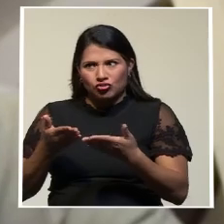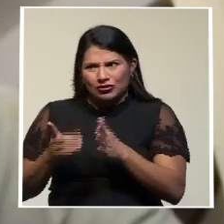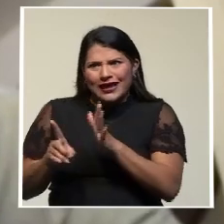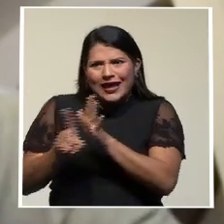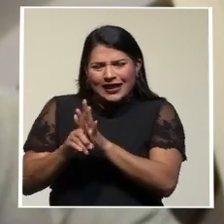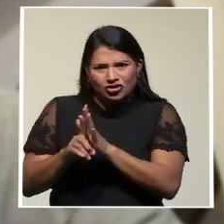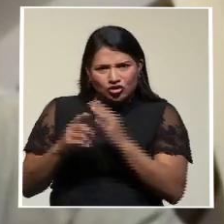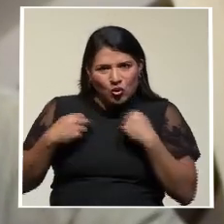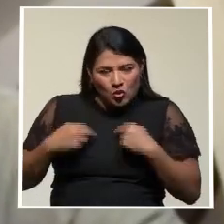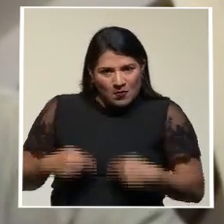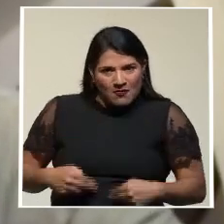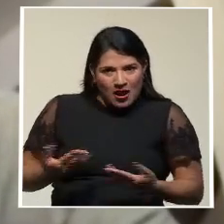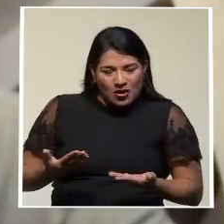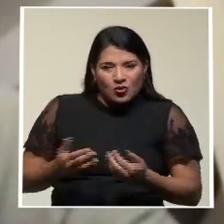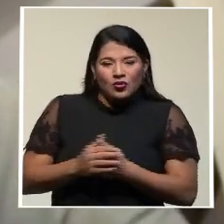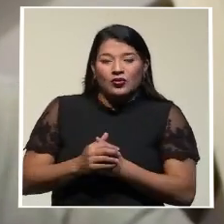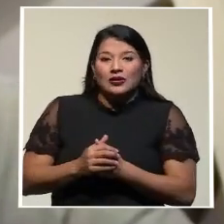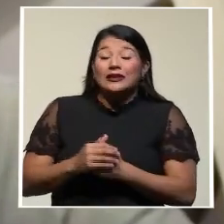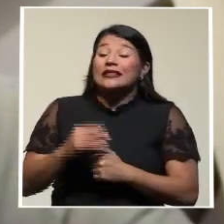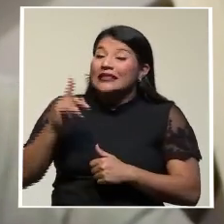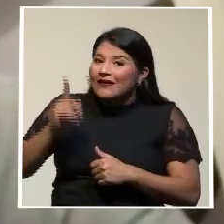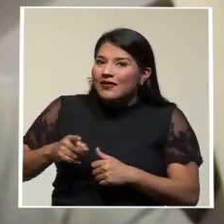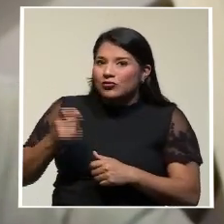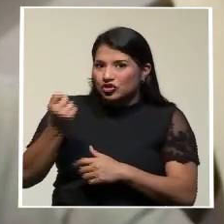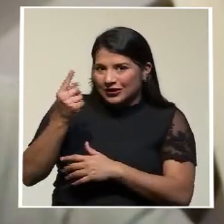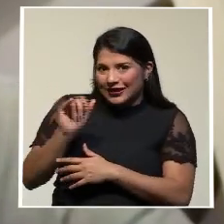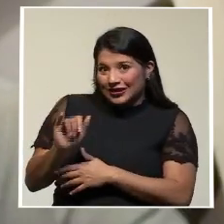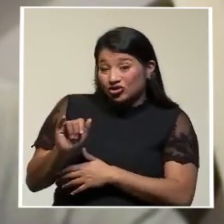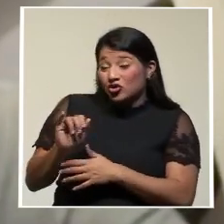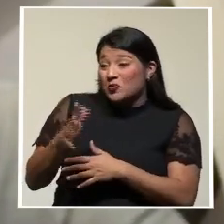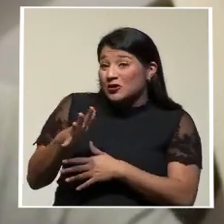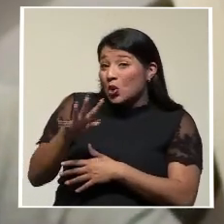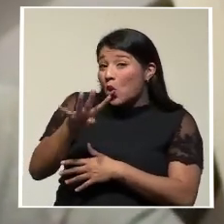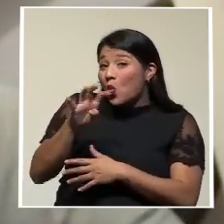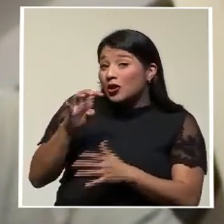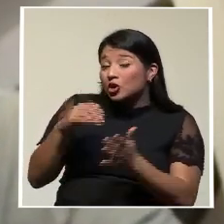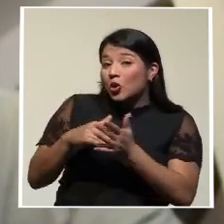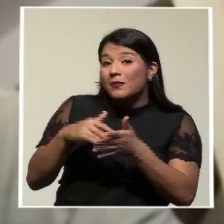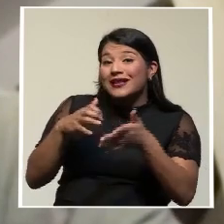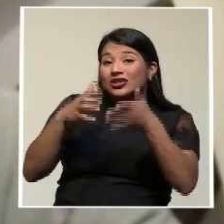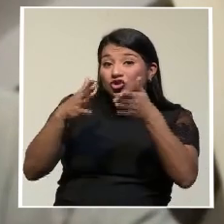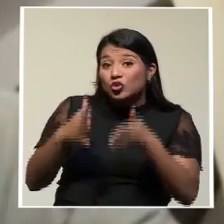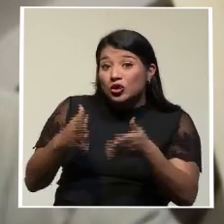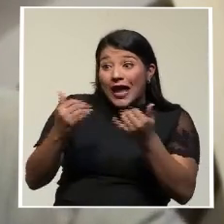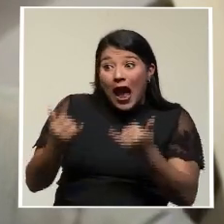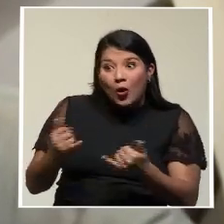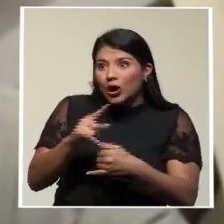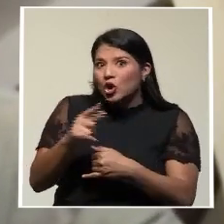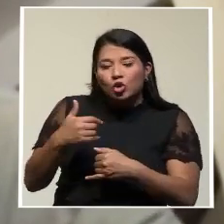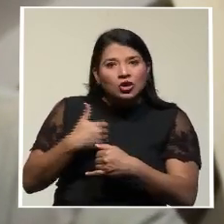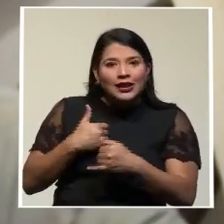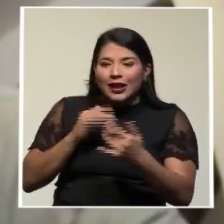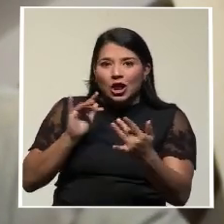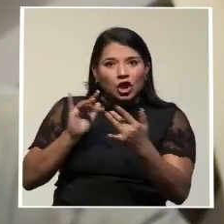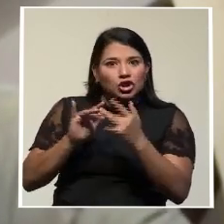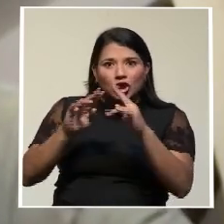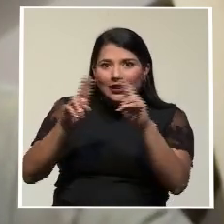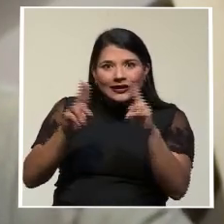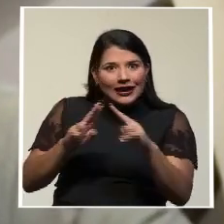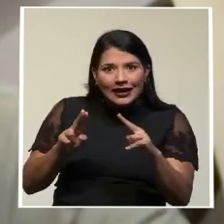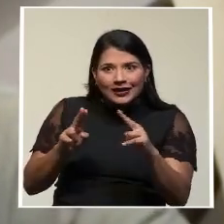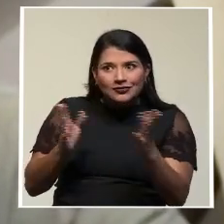que reconocer, y esos prácticamente 400,000 estudiantes que están sin conexión, están